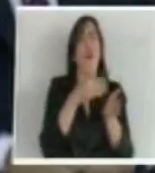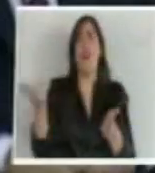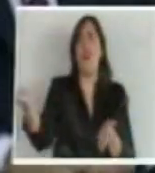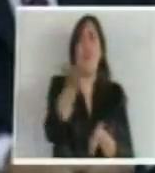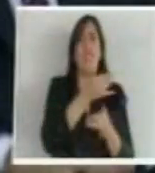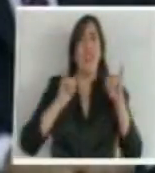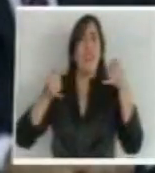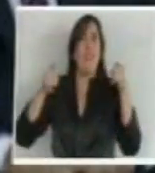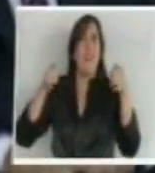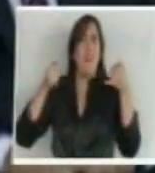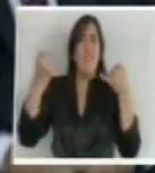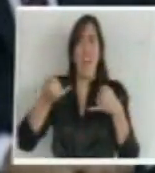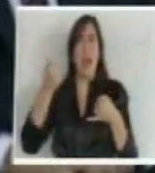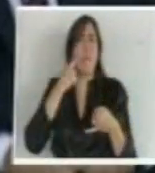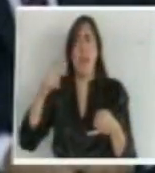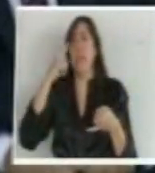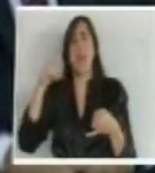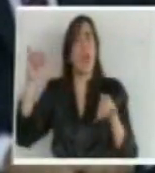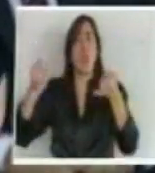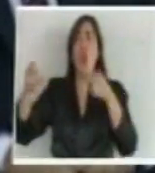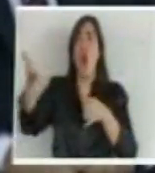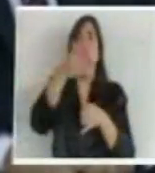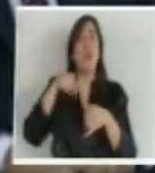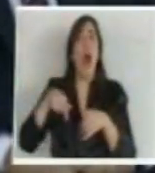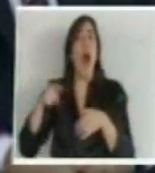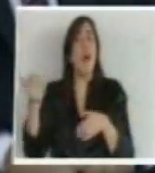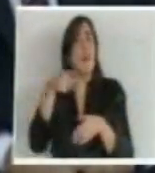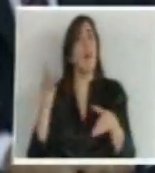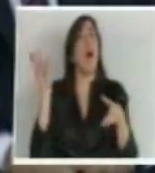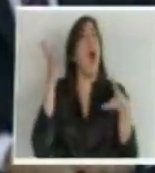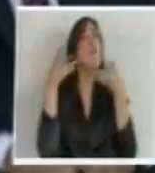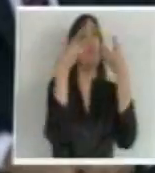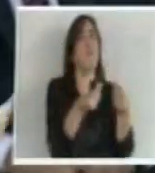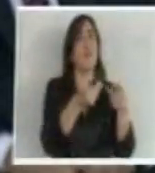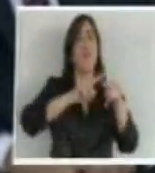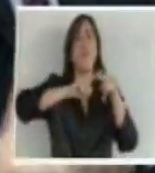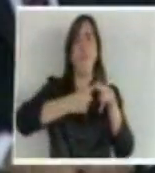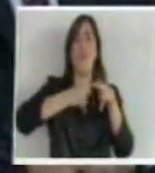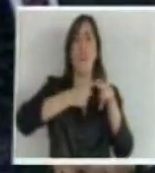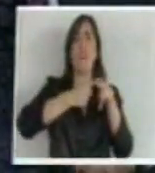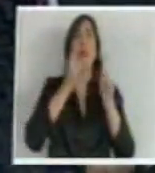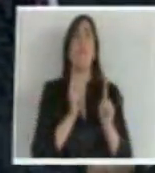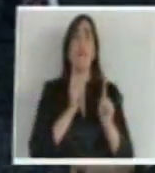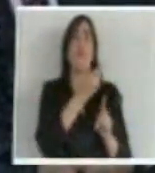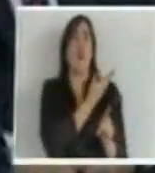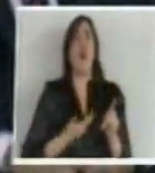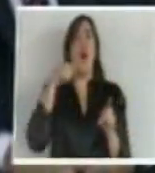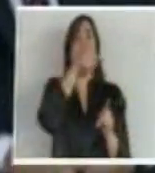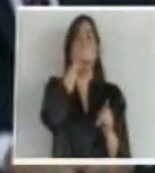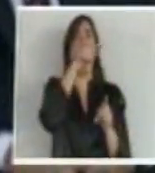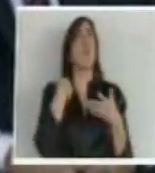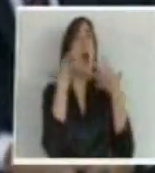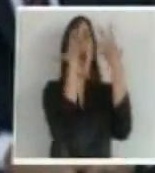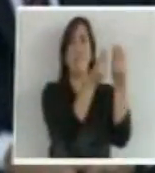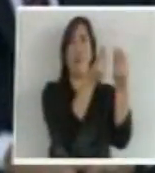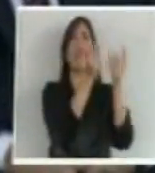jóvenes, miles y miles de jóvenes que se incorporan para apoyar políticas que el propio Estado impulsa. Al